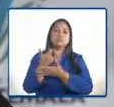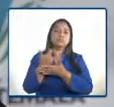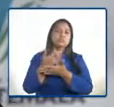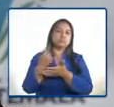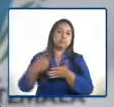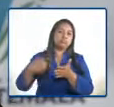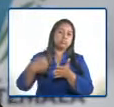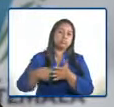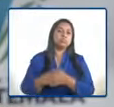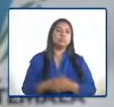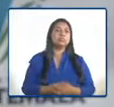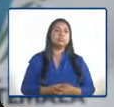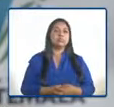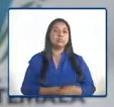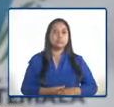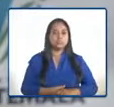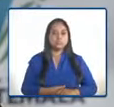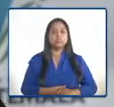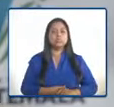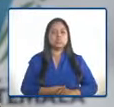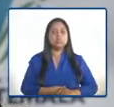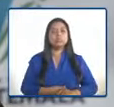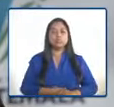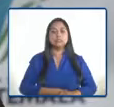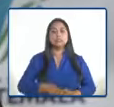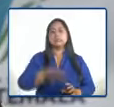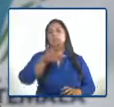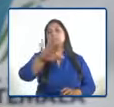Ahí sí hago un llamado a toda la población guatemalteca